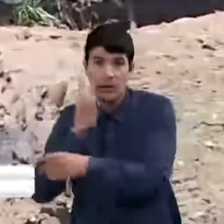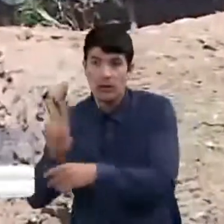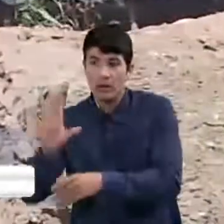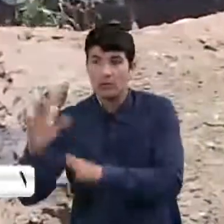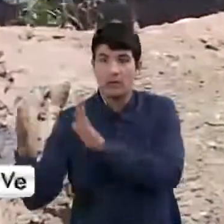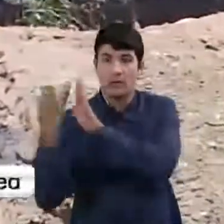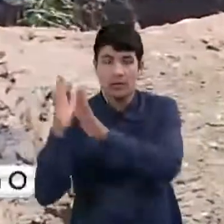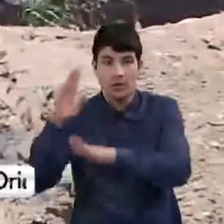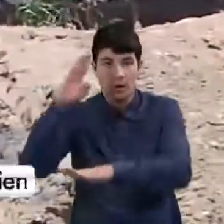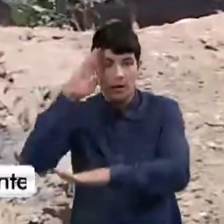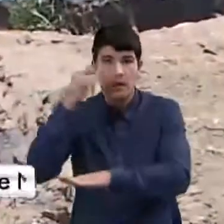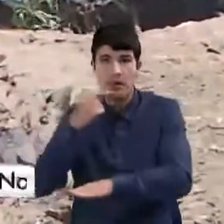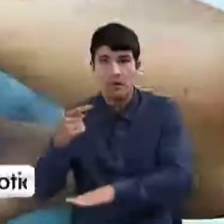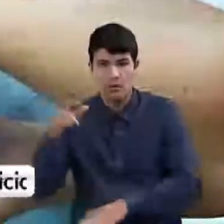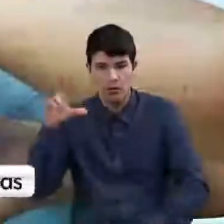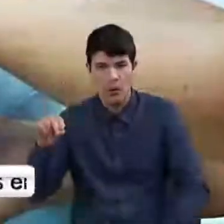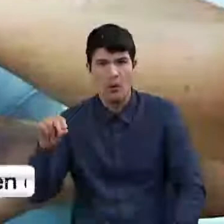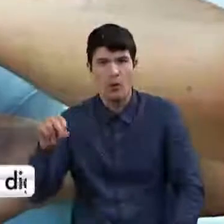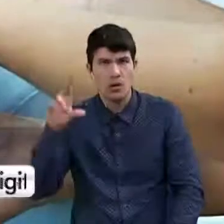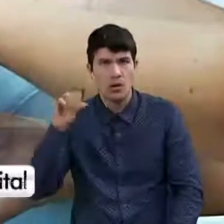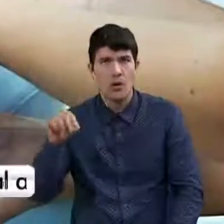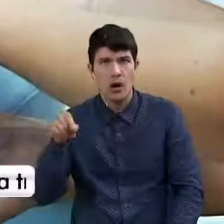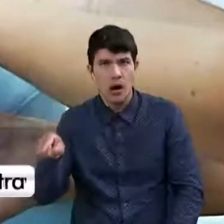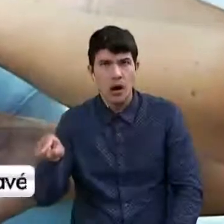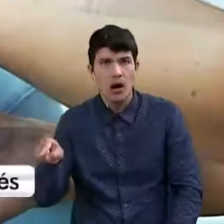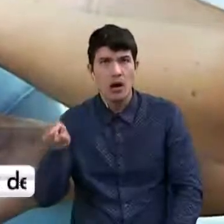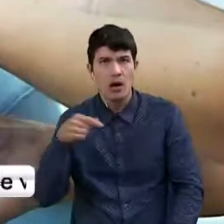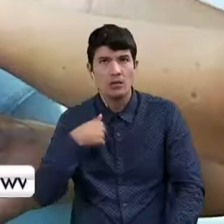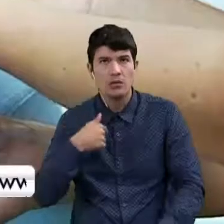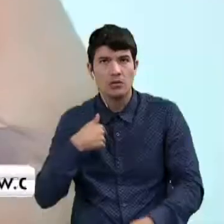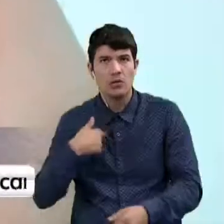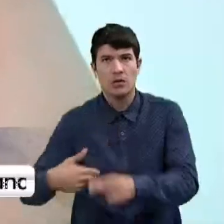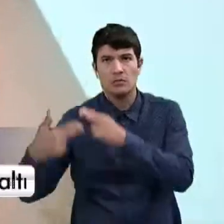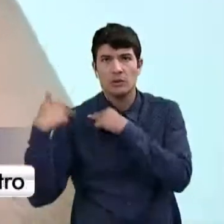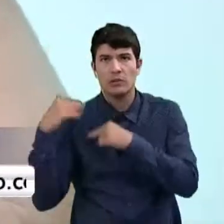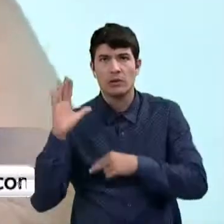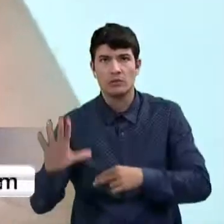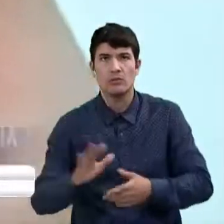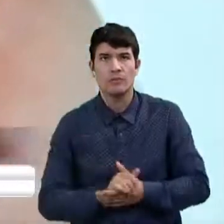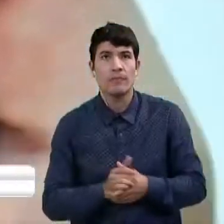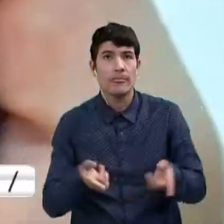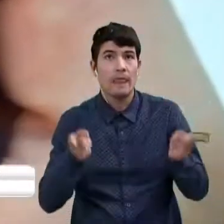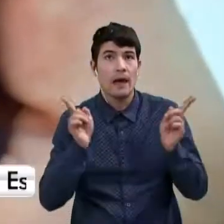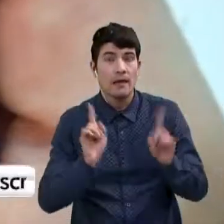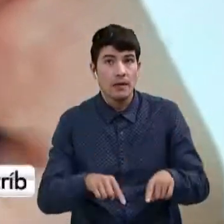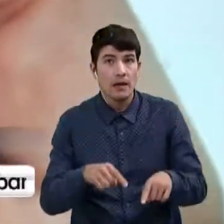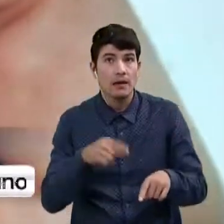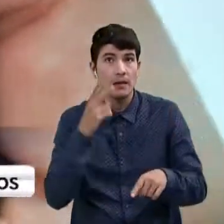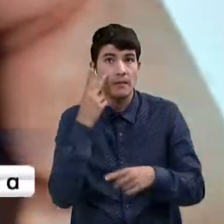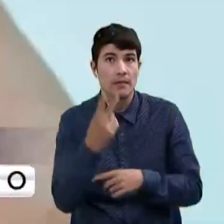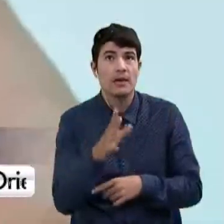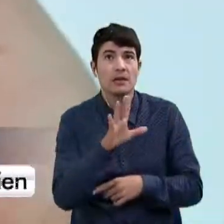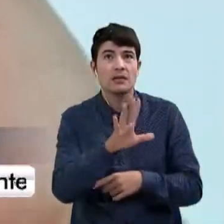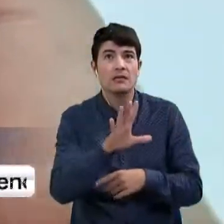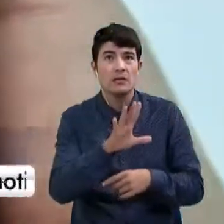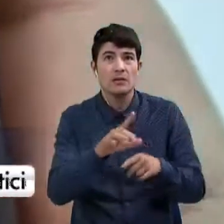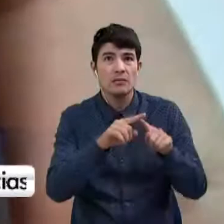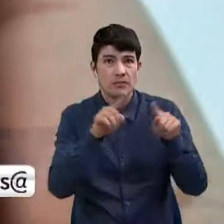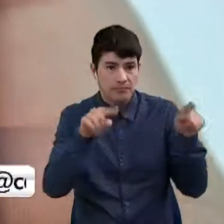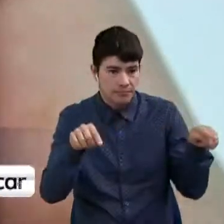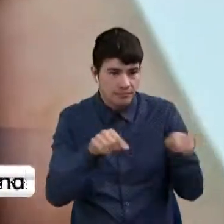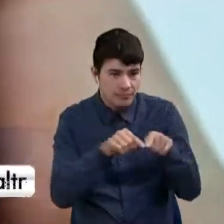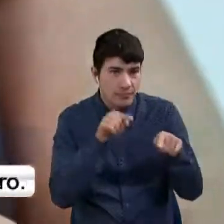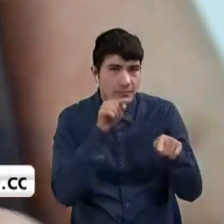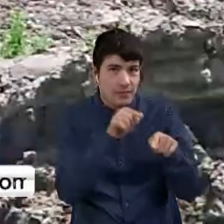capitán y le dijo que no que le quedaba a cargo de él también se arreglaron esas las coordinadas tomadas en el momento